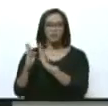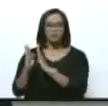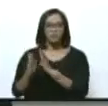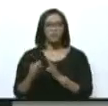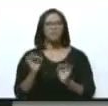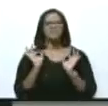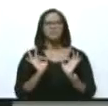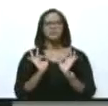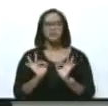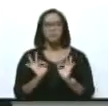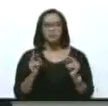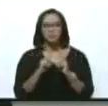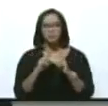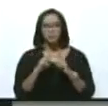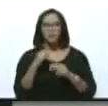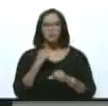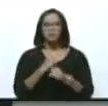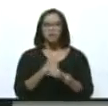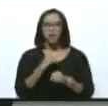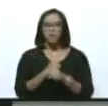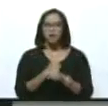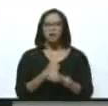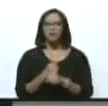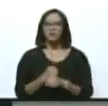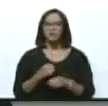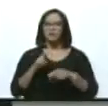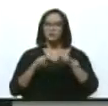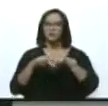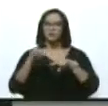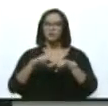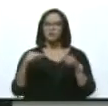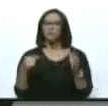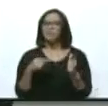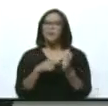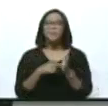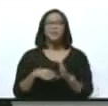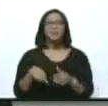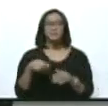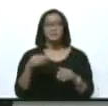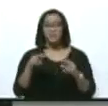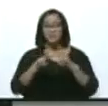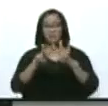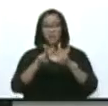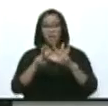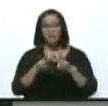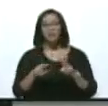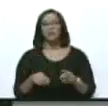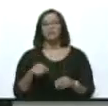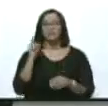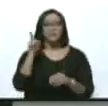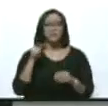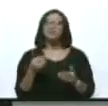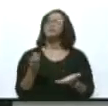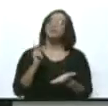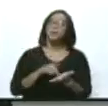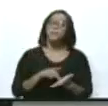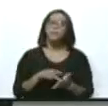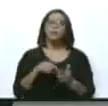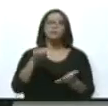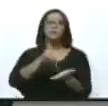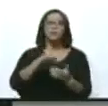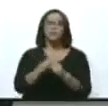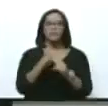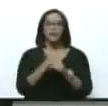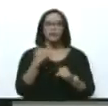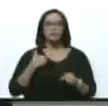organización especialmente conocida por su labor de construcción de miles de viviendas en la provincia de Jujuy e integrante de la Central de Trabajadores Argentinos,